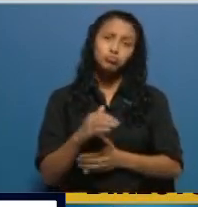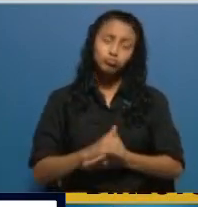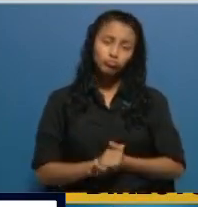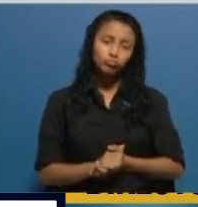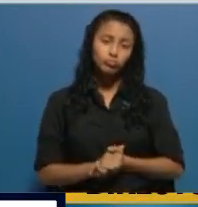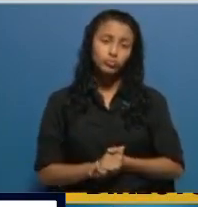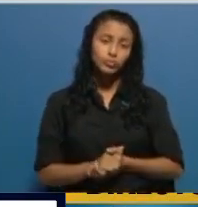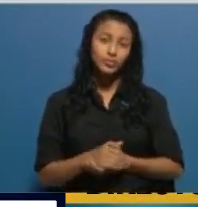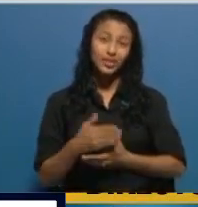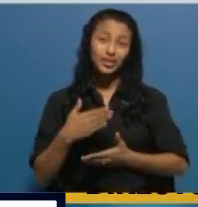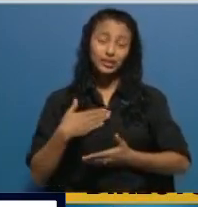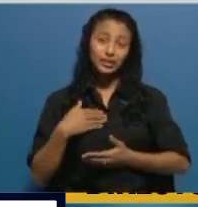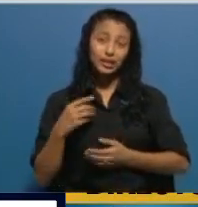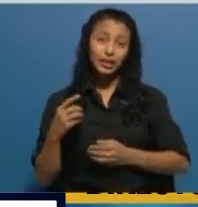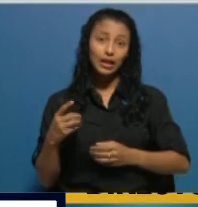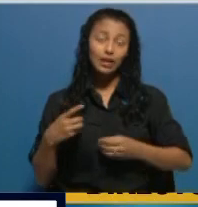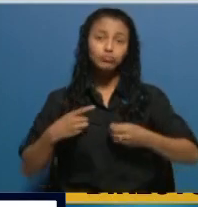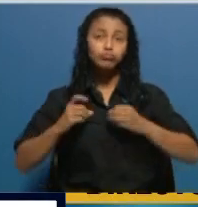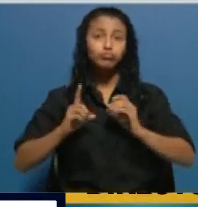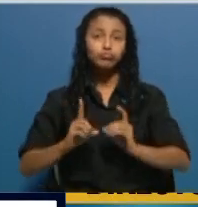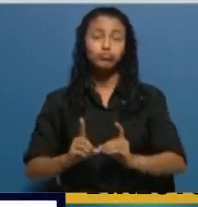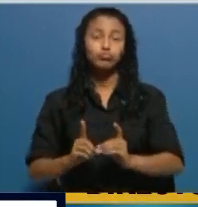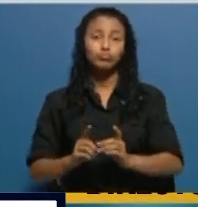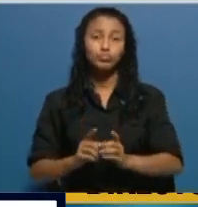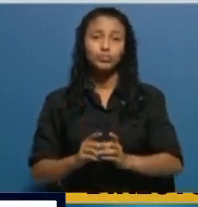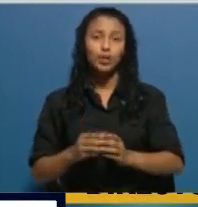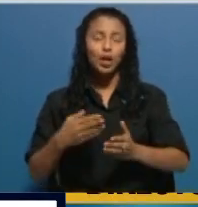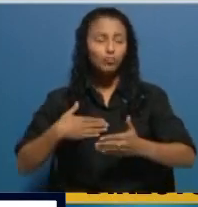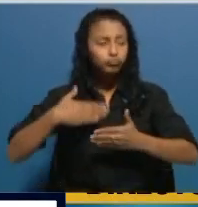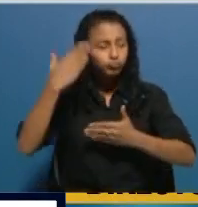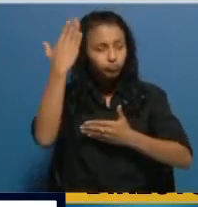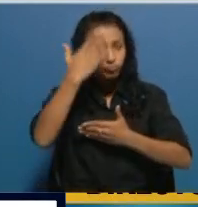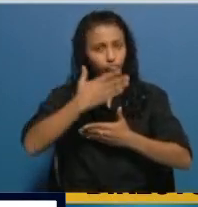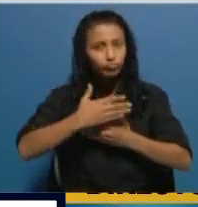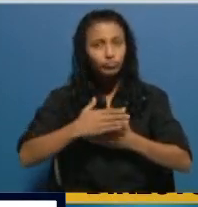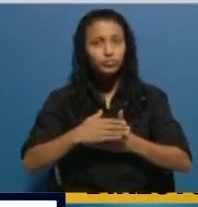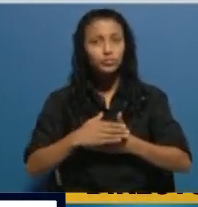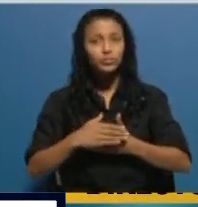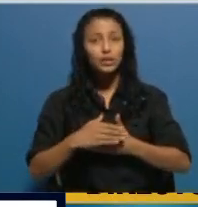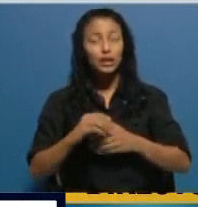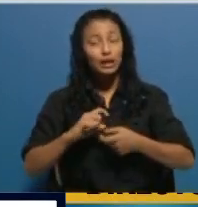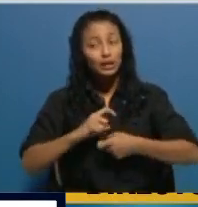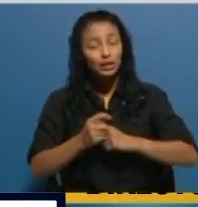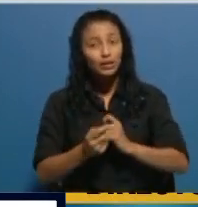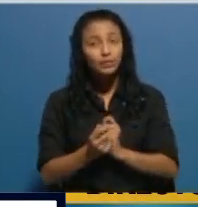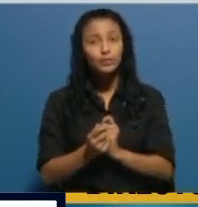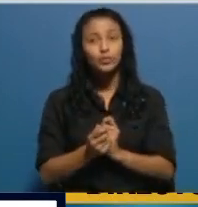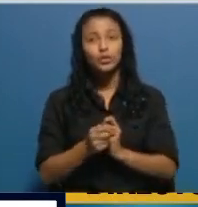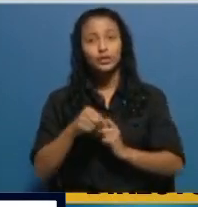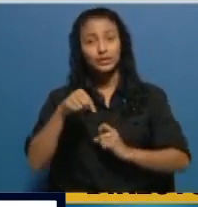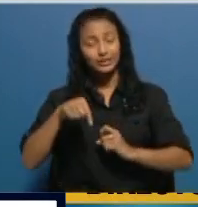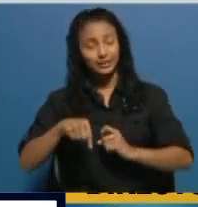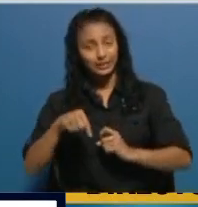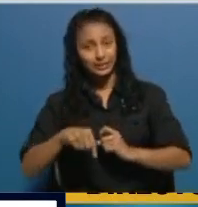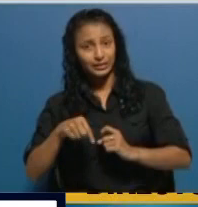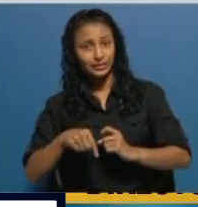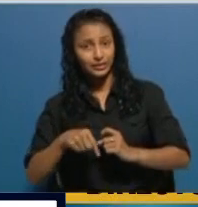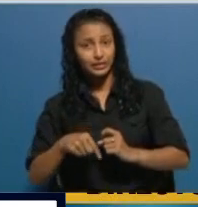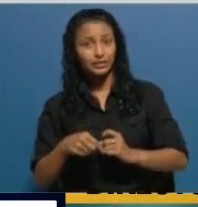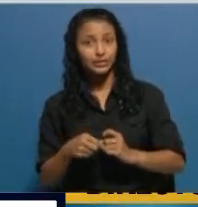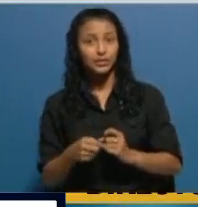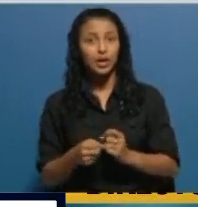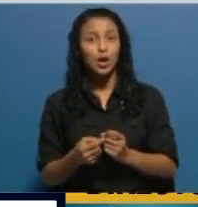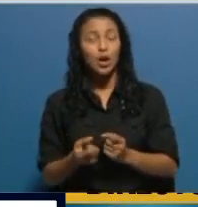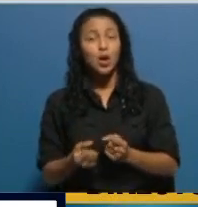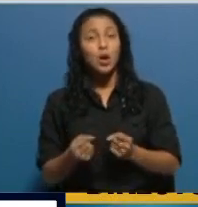la defensa de la institucionalidad la transparencia y la modernización de esta corporación son